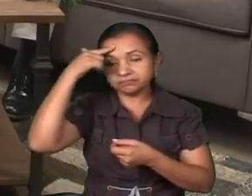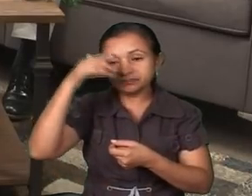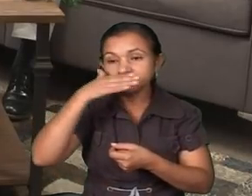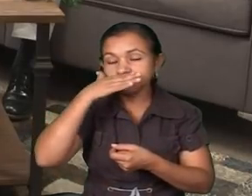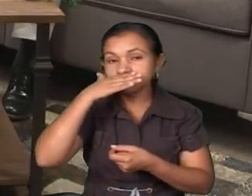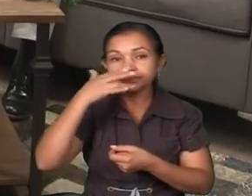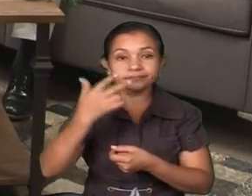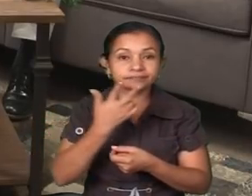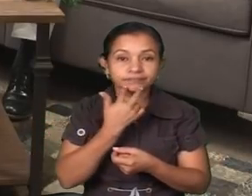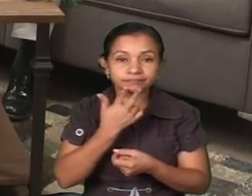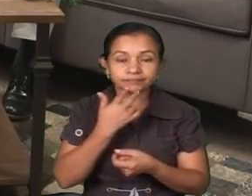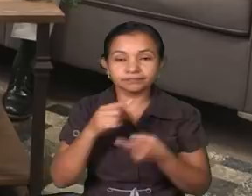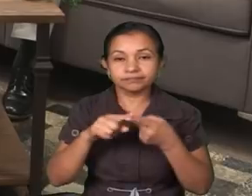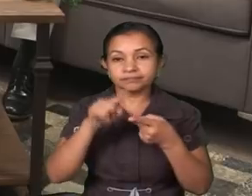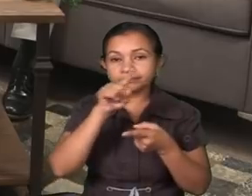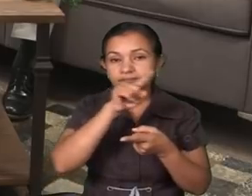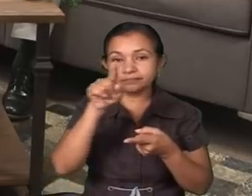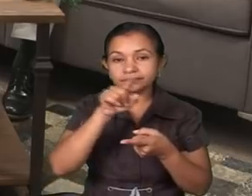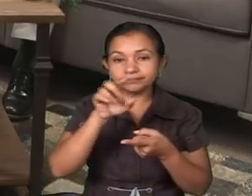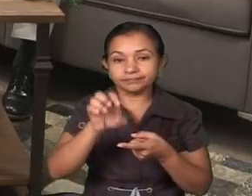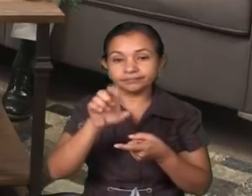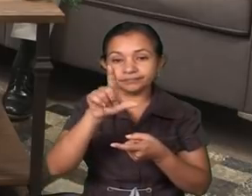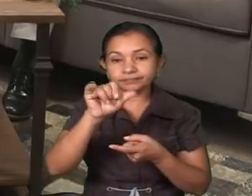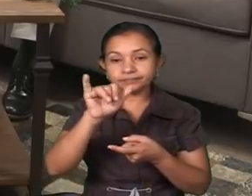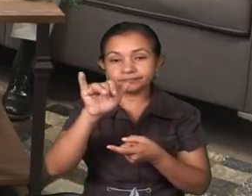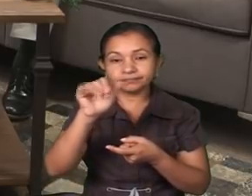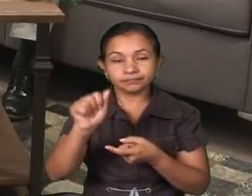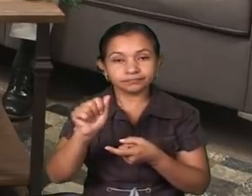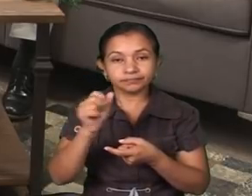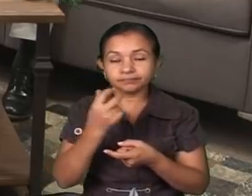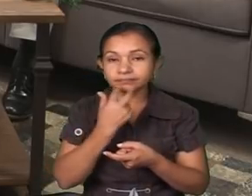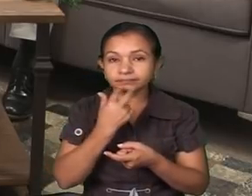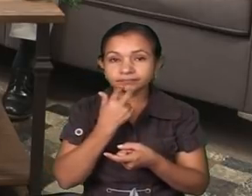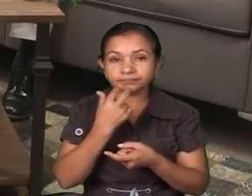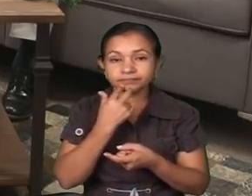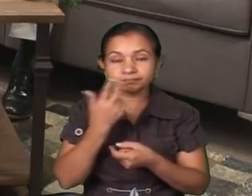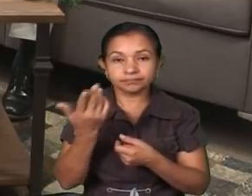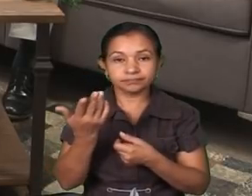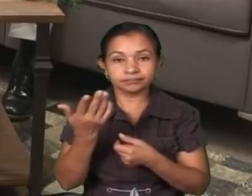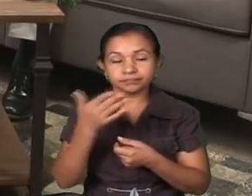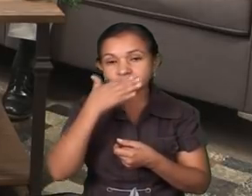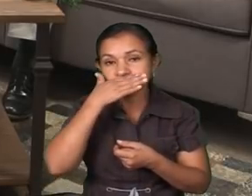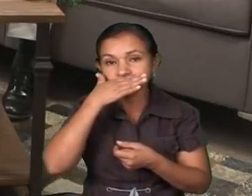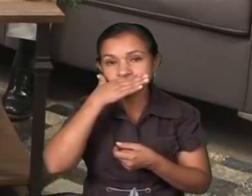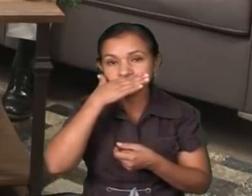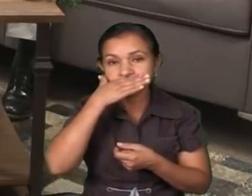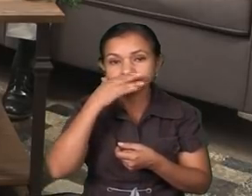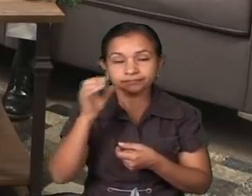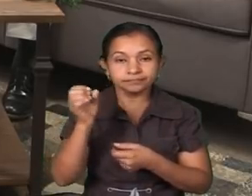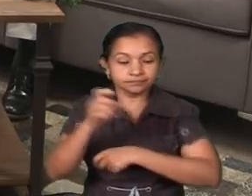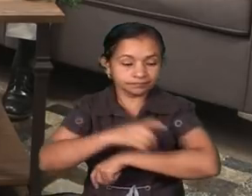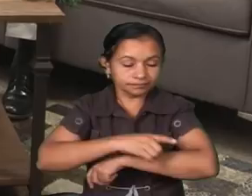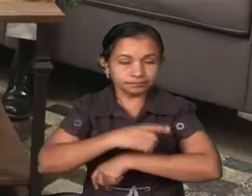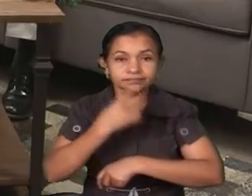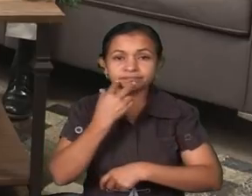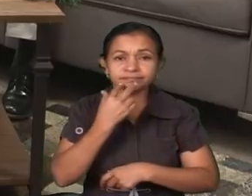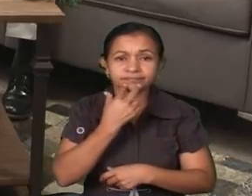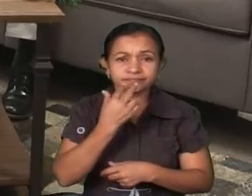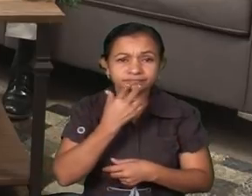Cuando José Santos Zelaya, con las notas NORS que mandaron, no estaba el Frente en el poder, ni estaba Daniel